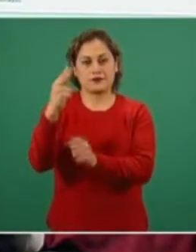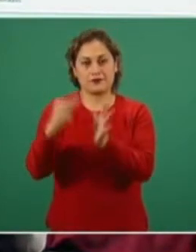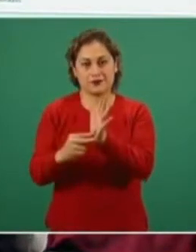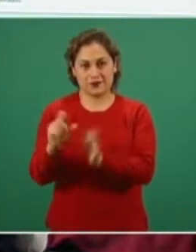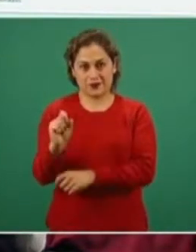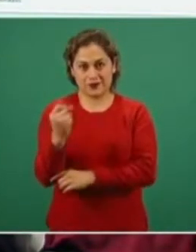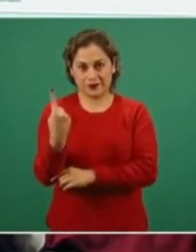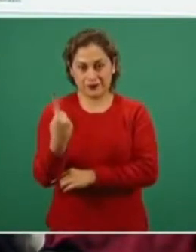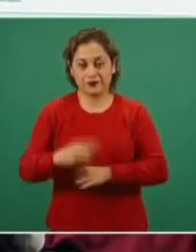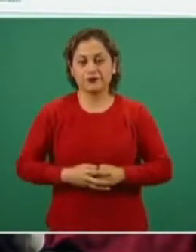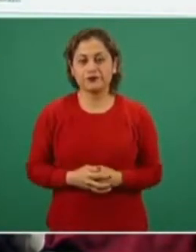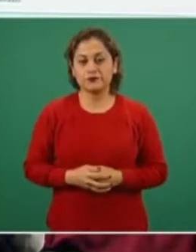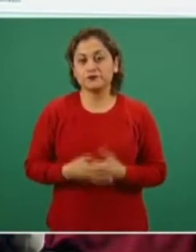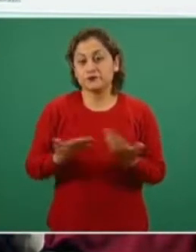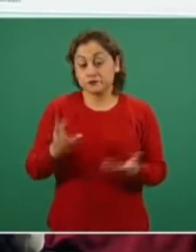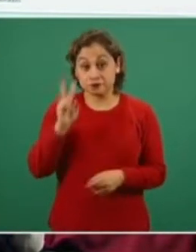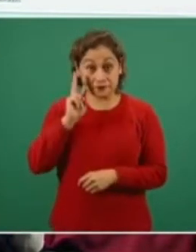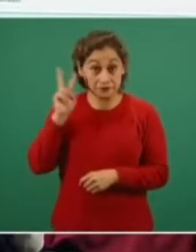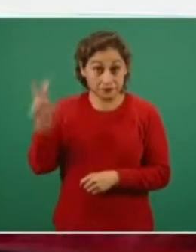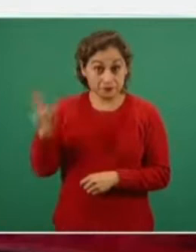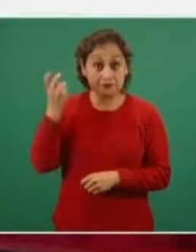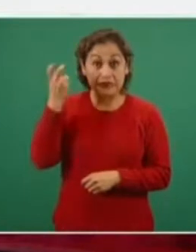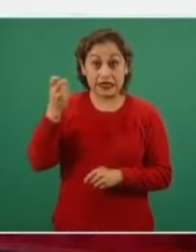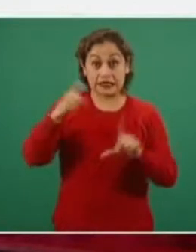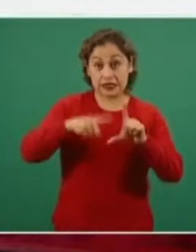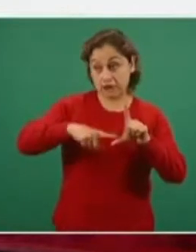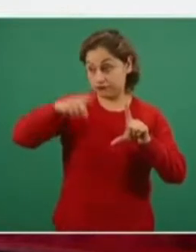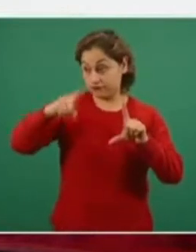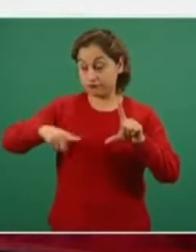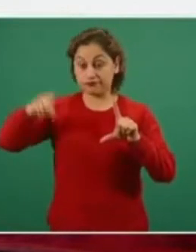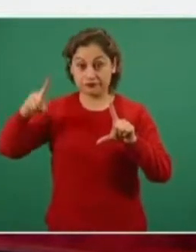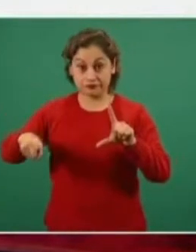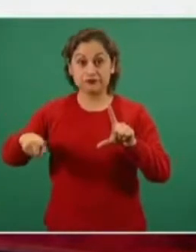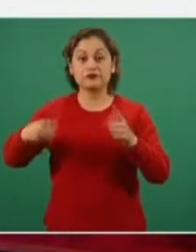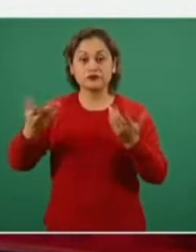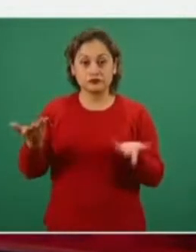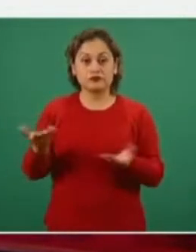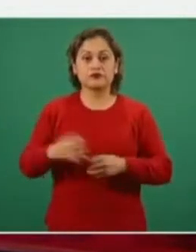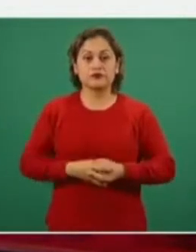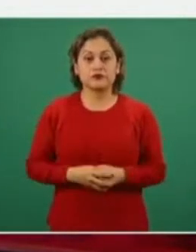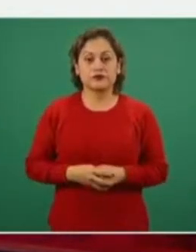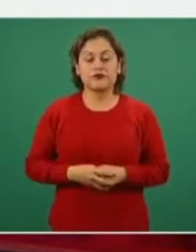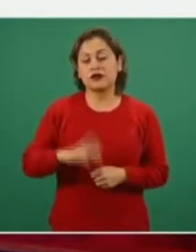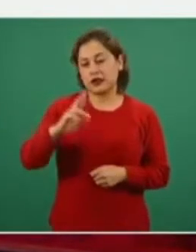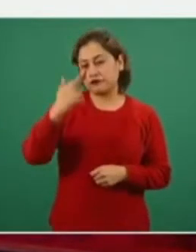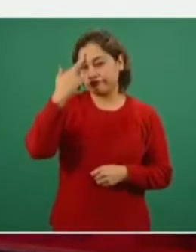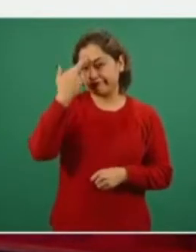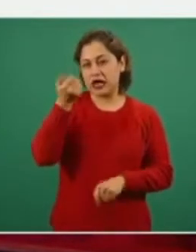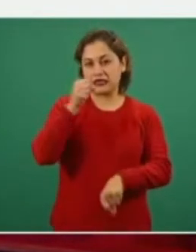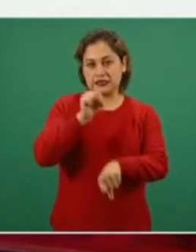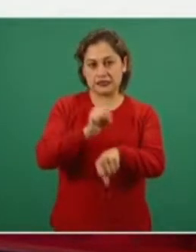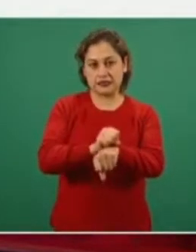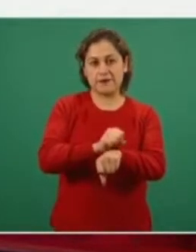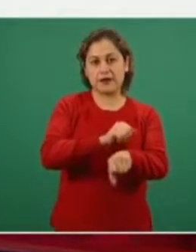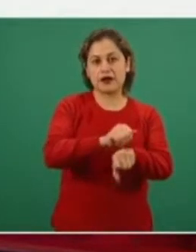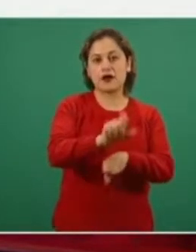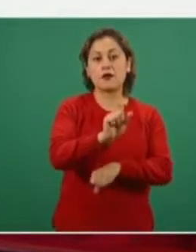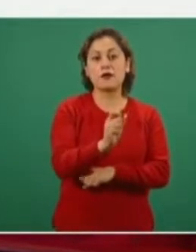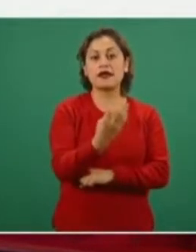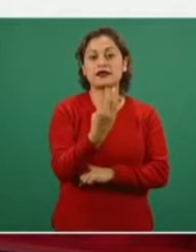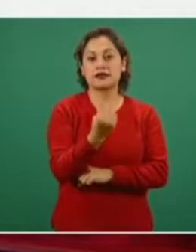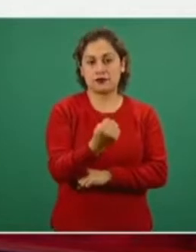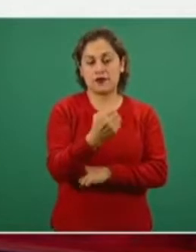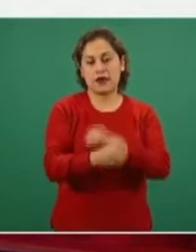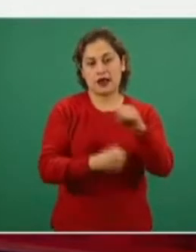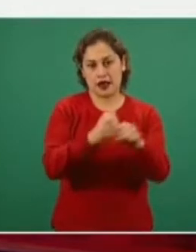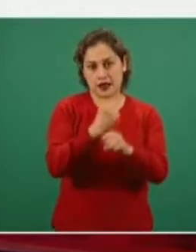Y esta es la tendencia que hemos mostrado, que llegamos a un pico inicial cerca de la semana 29 del